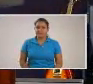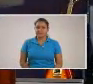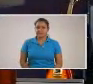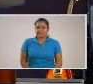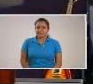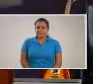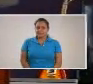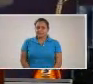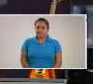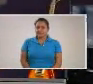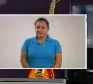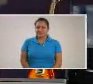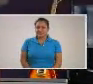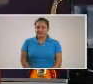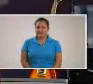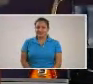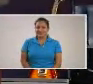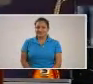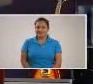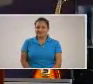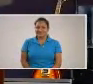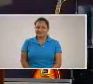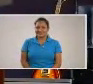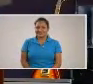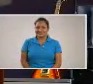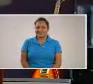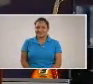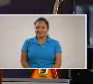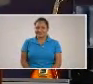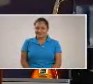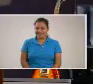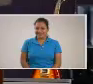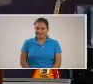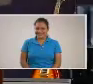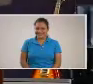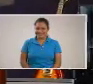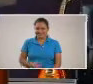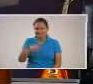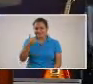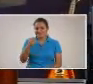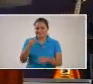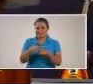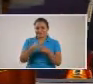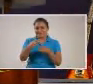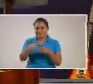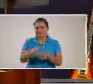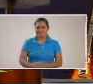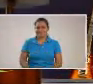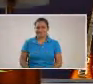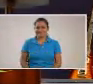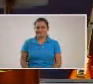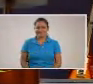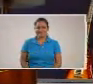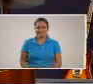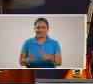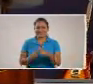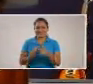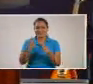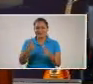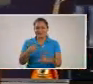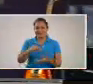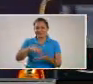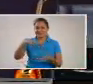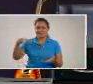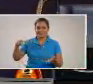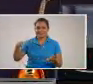unos nombres bien raros, hermano, Donetsk, algo así se llama. Ellos ya se proclamaron como una nación, como una